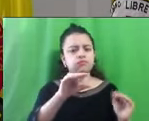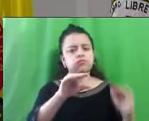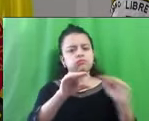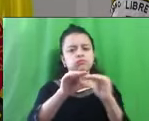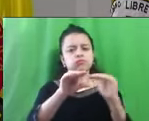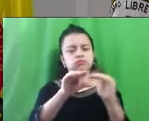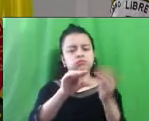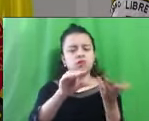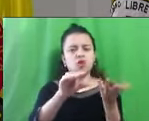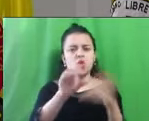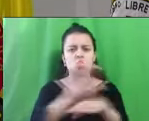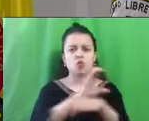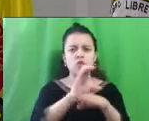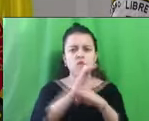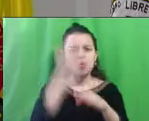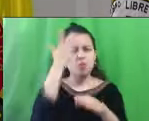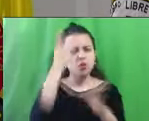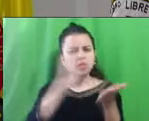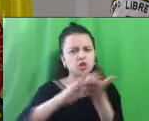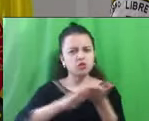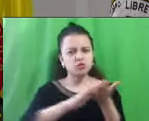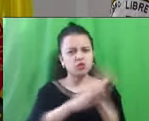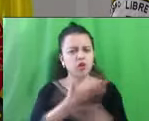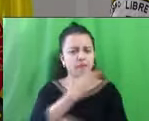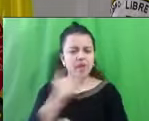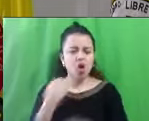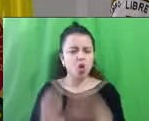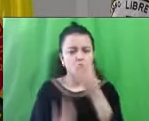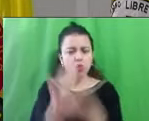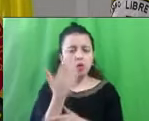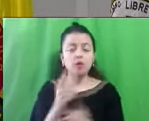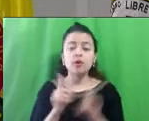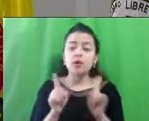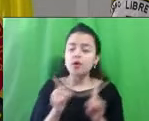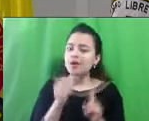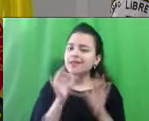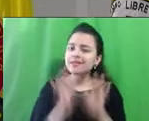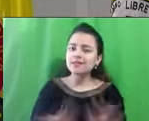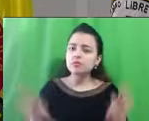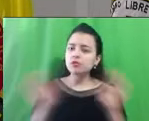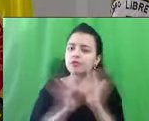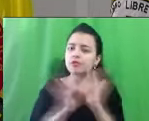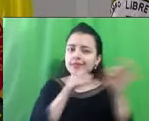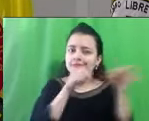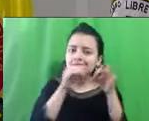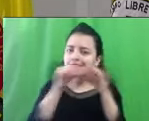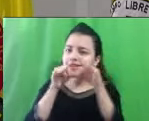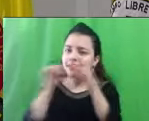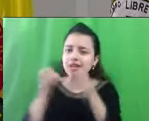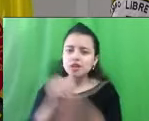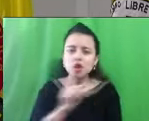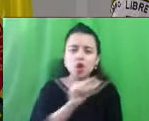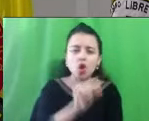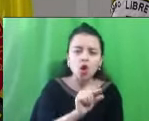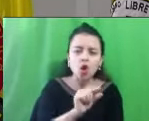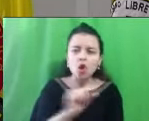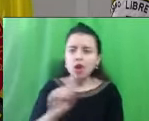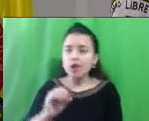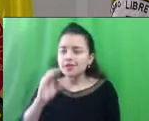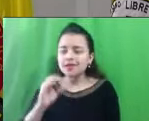como pagos, ¿en qué se invierte todo este dinero? Dos, porque son elementos importantes para brindarles el servicio a